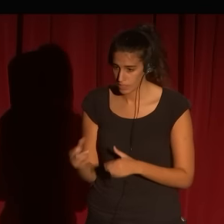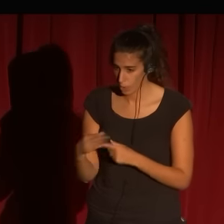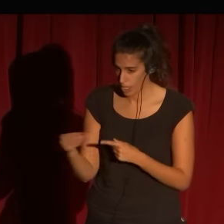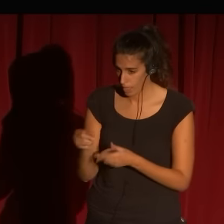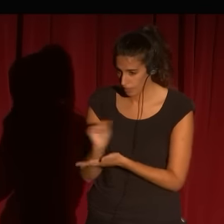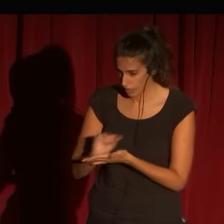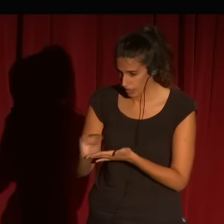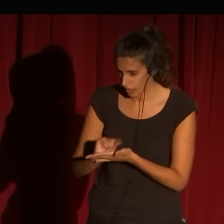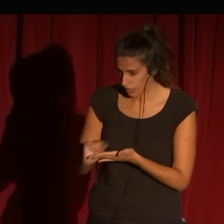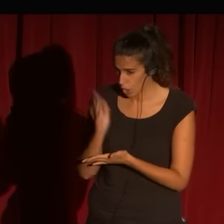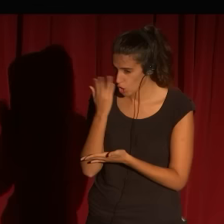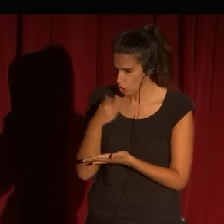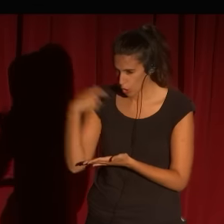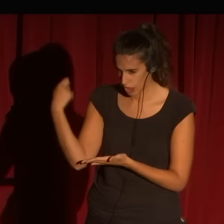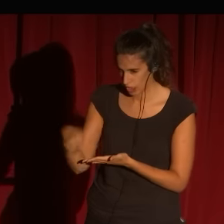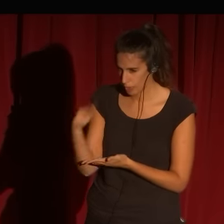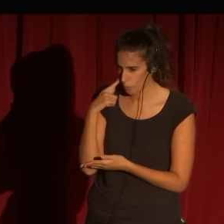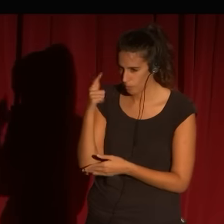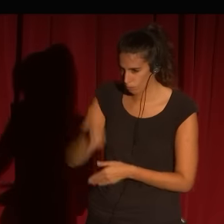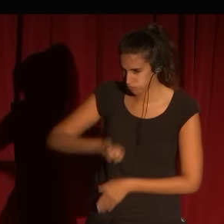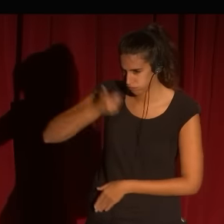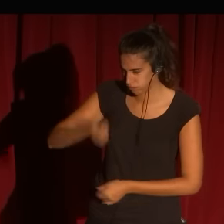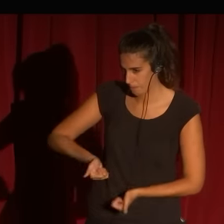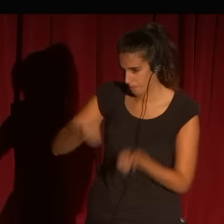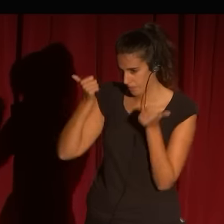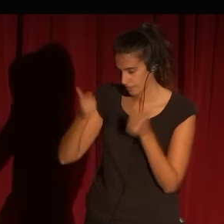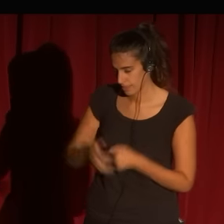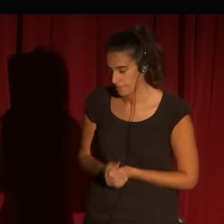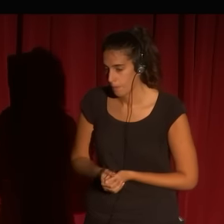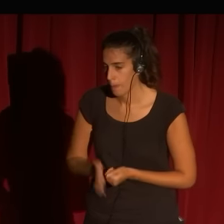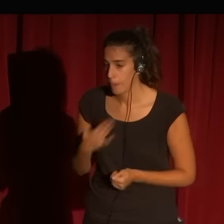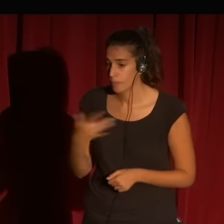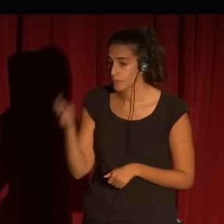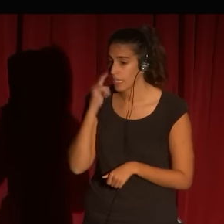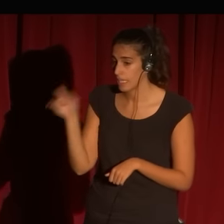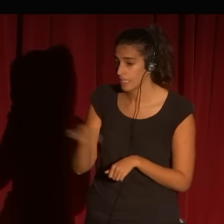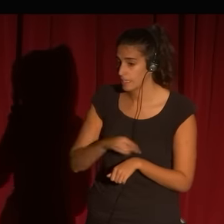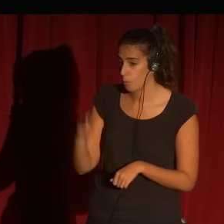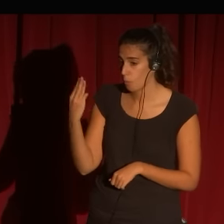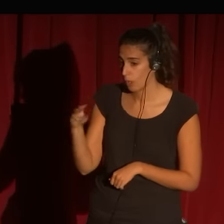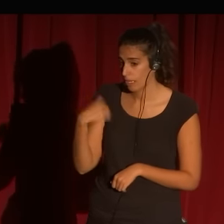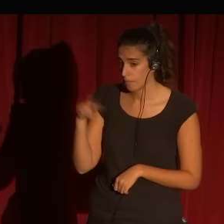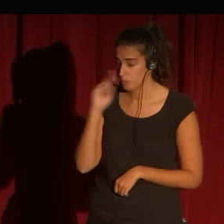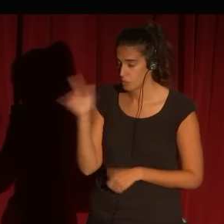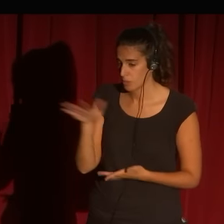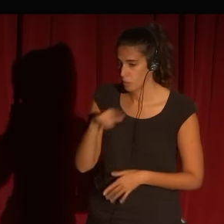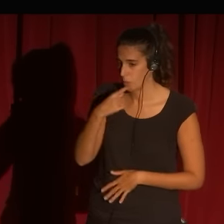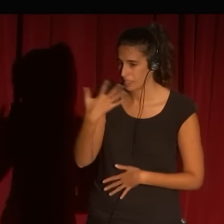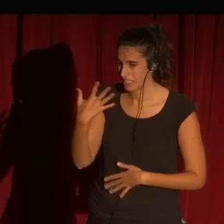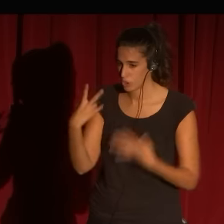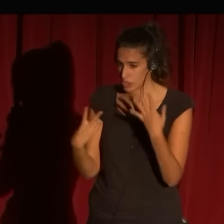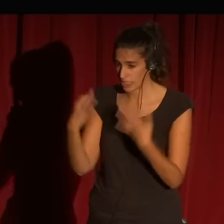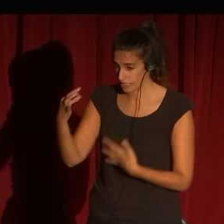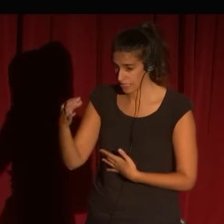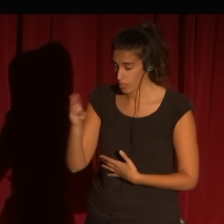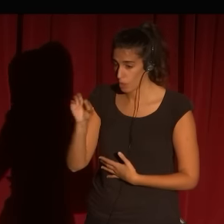un pigmento más caro y que se y que perdura mejor no este tipo de porcelana que vemos Ya a partir de 1570 más o menos es una